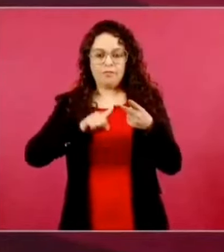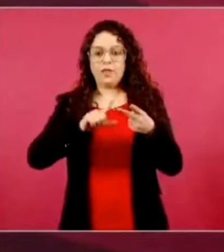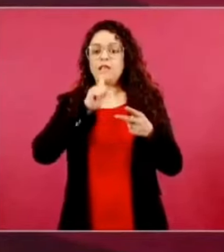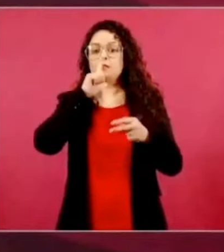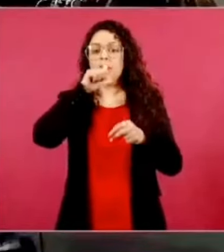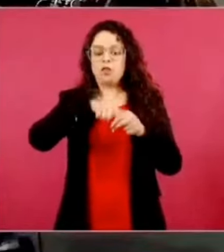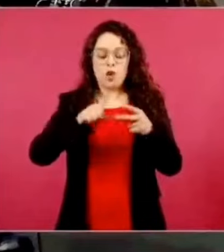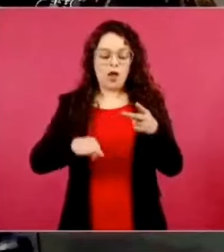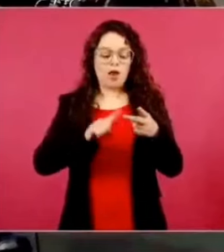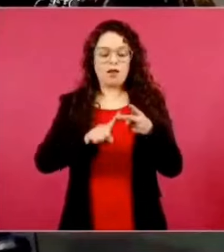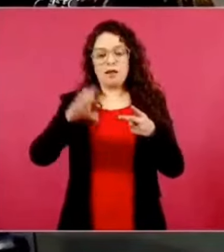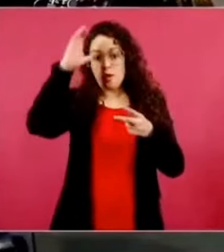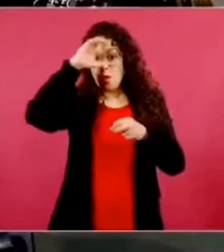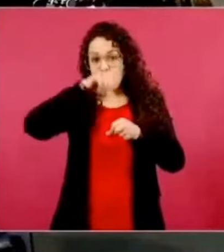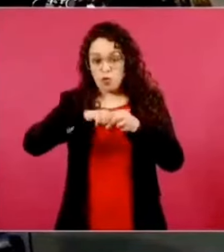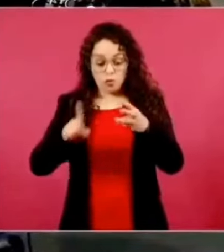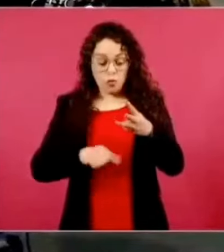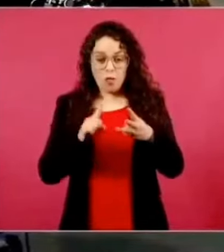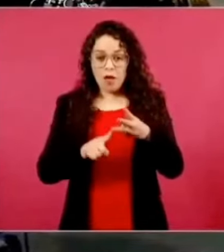Entonces, parece,